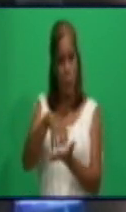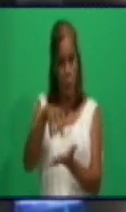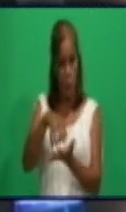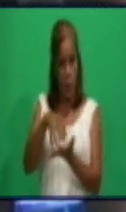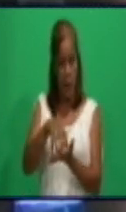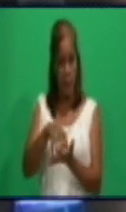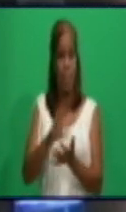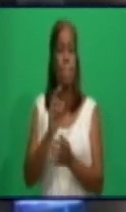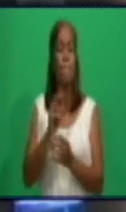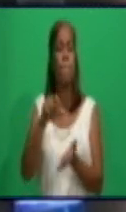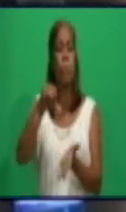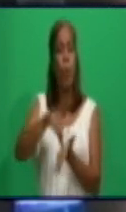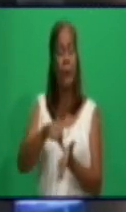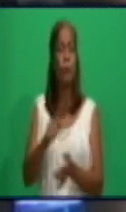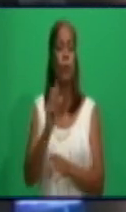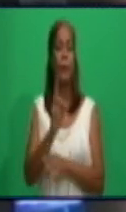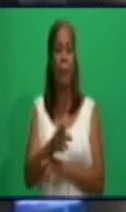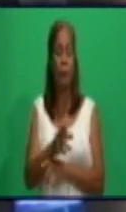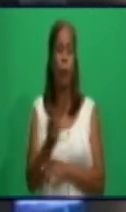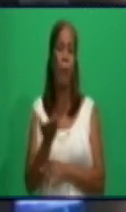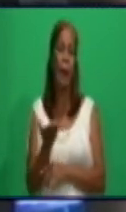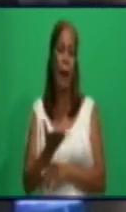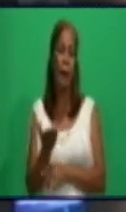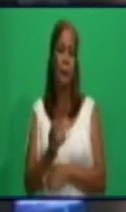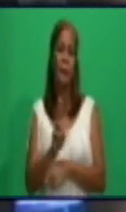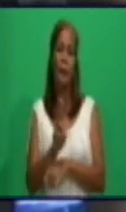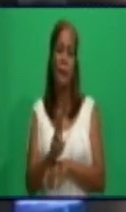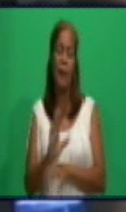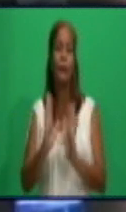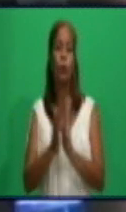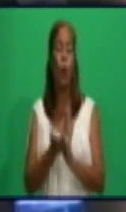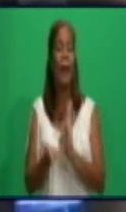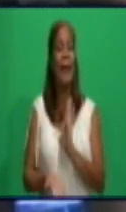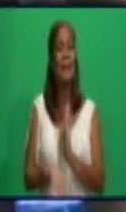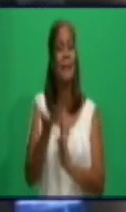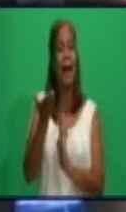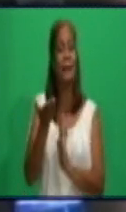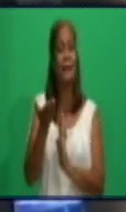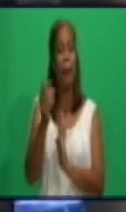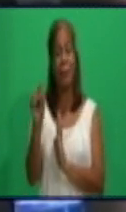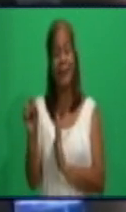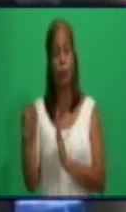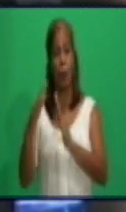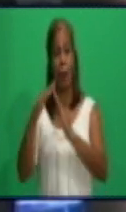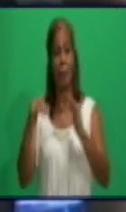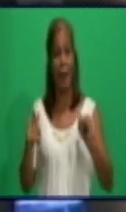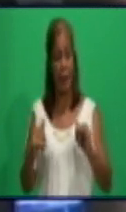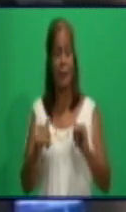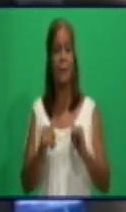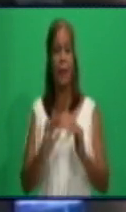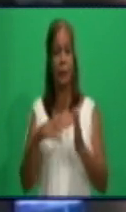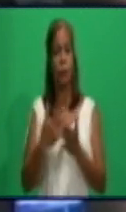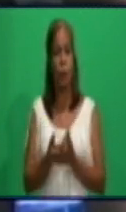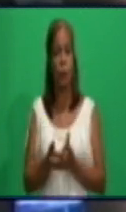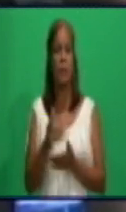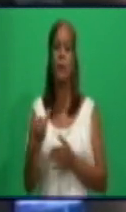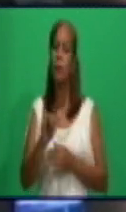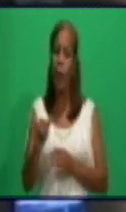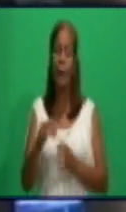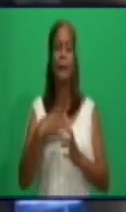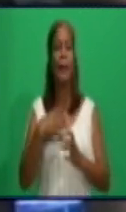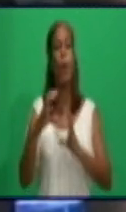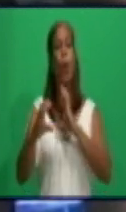provincia, que va a facilitar, agilizar la salida de las altas de los centros. A punto de partida, que tenemos ya comunicación también